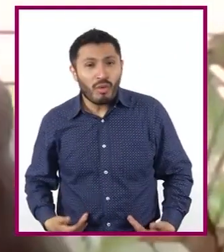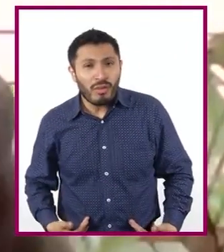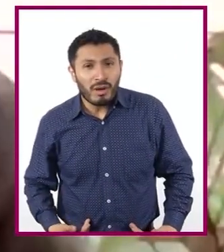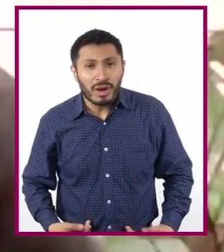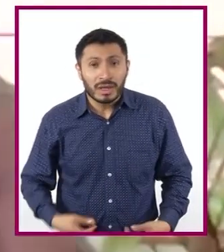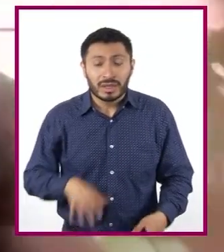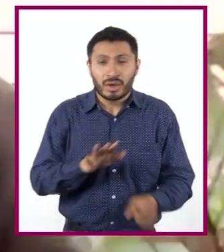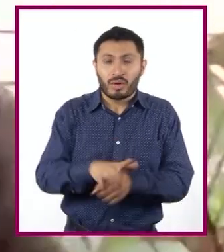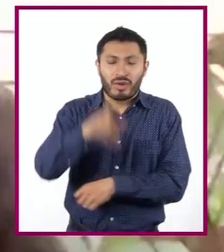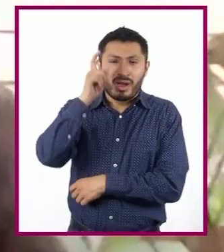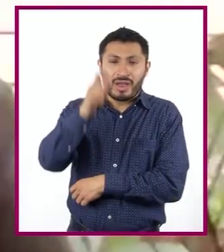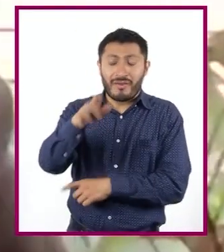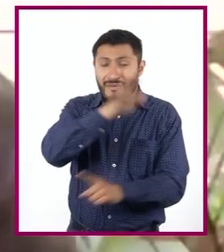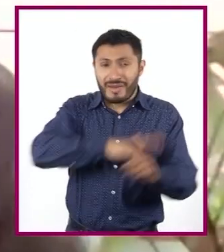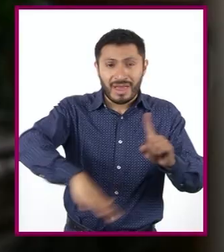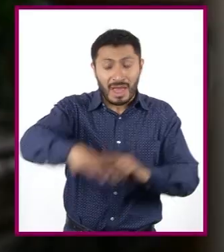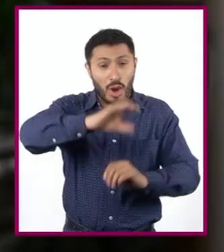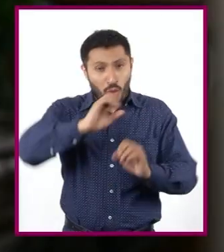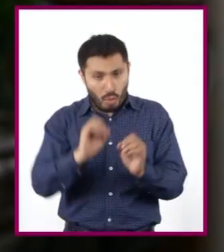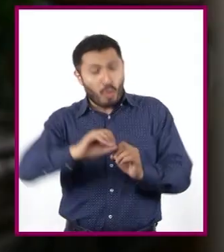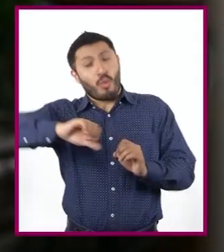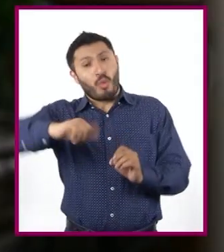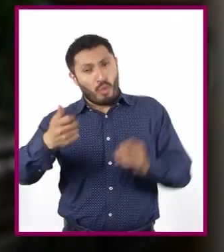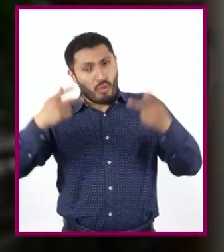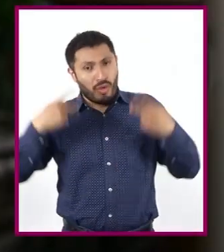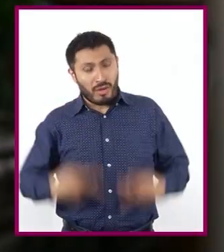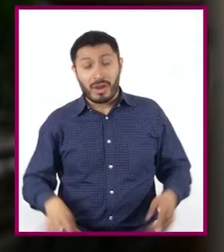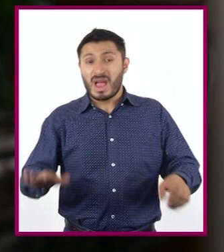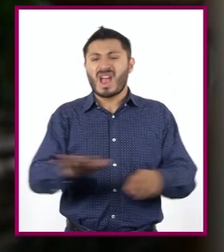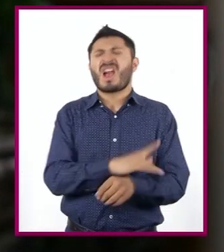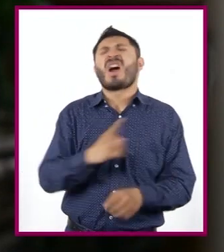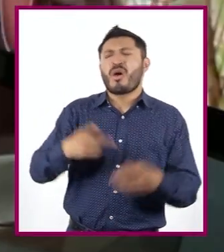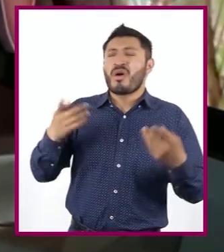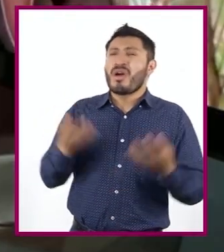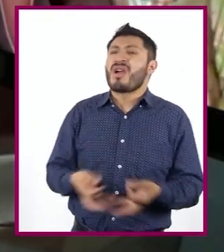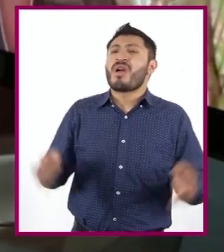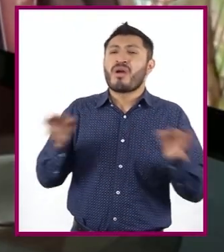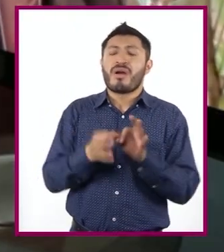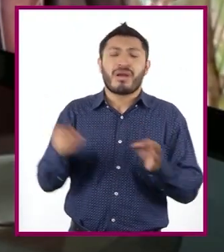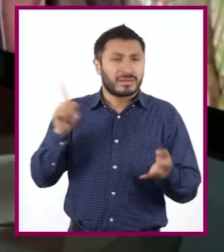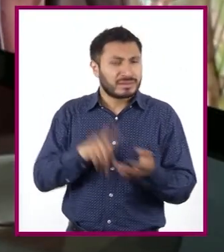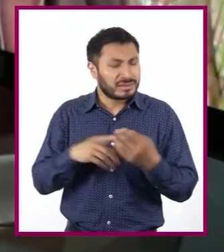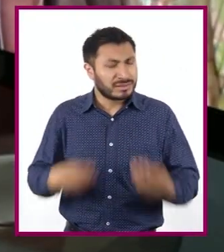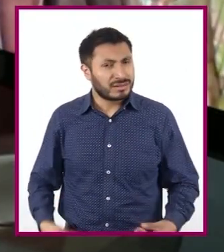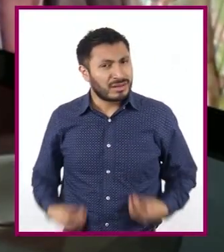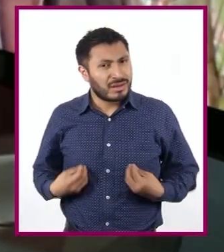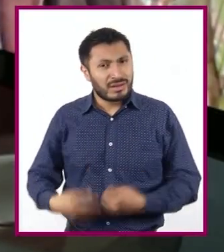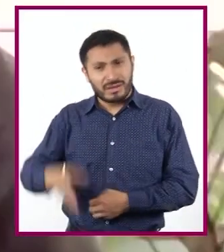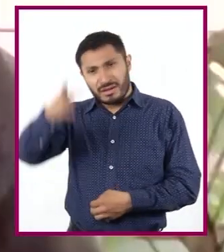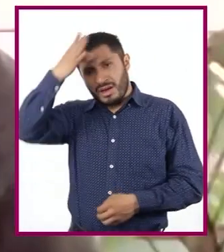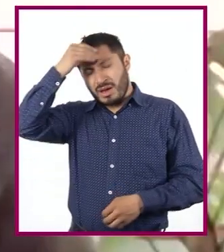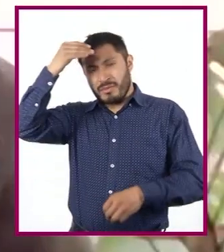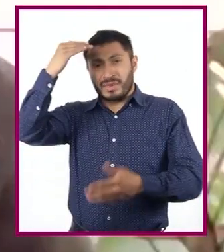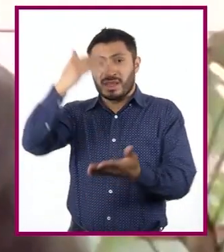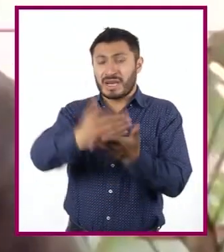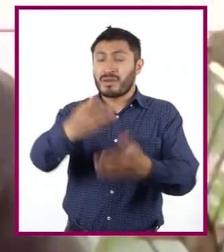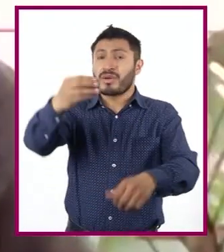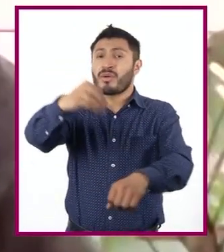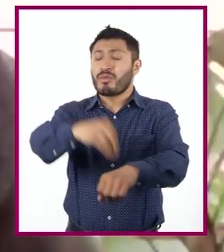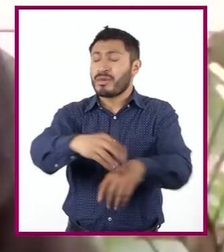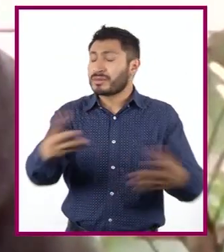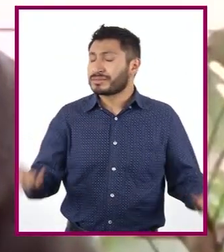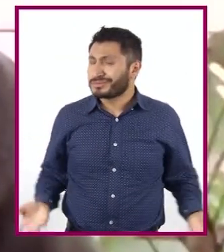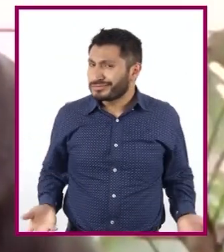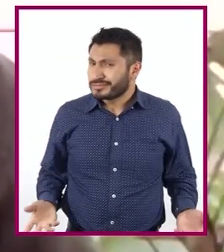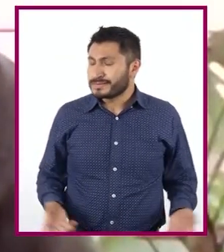en las cavernas en las cuales nosotros pintamos símbolos en las cuevas a través de agarrar pintura y soplarla y dejar una mano pintada